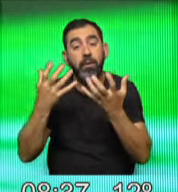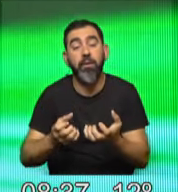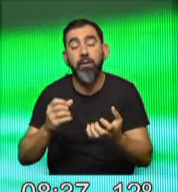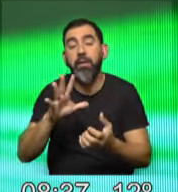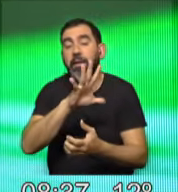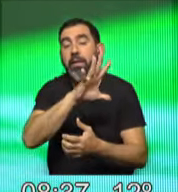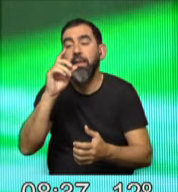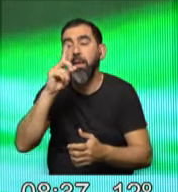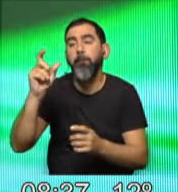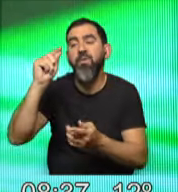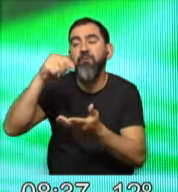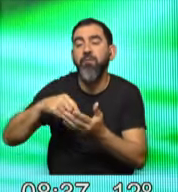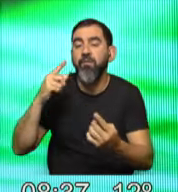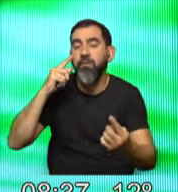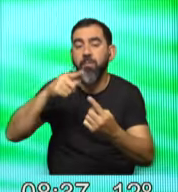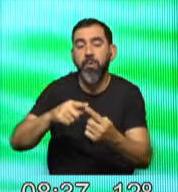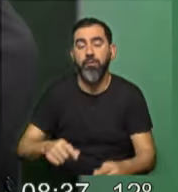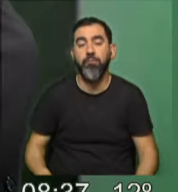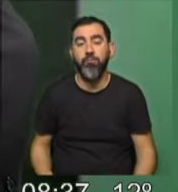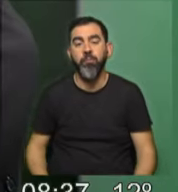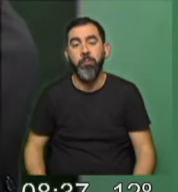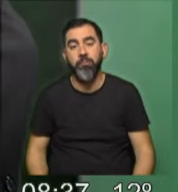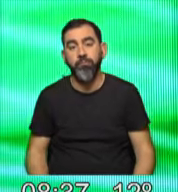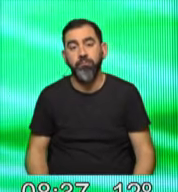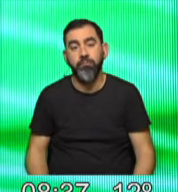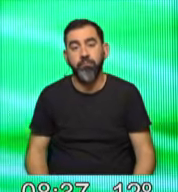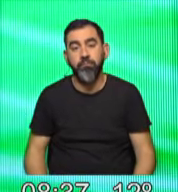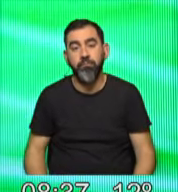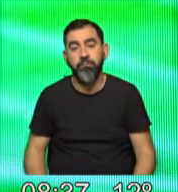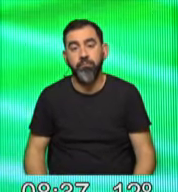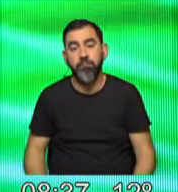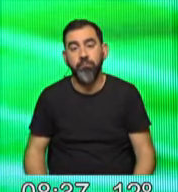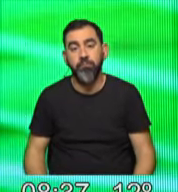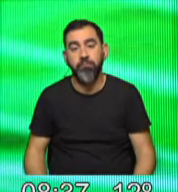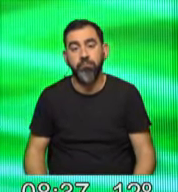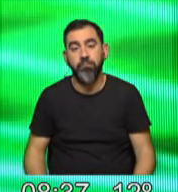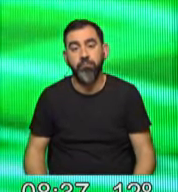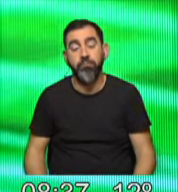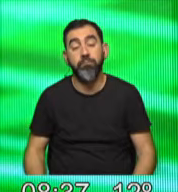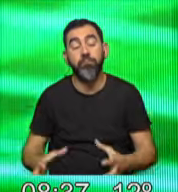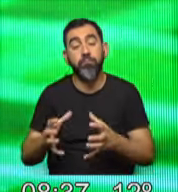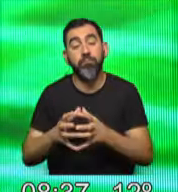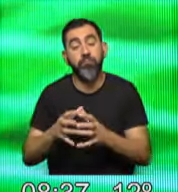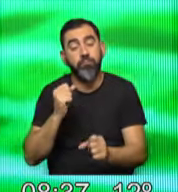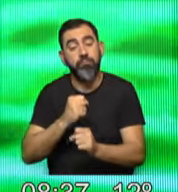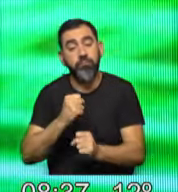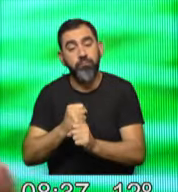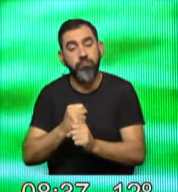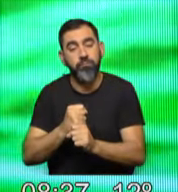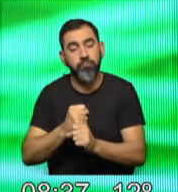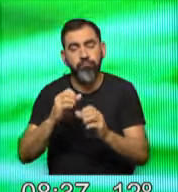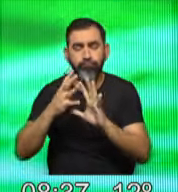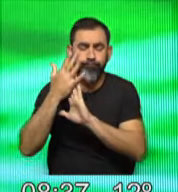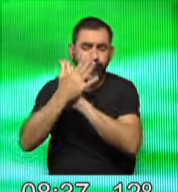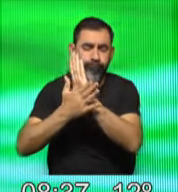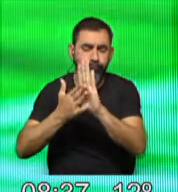500.000 firmas es un paño grande no sí pero bueno el movimiento obrero estaba suficientemente extendido en